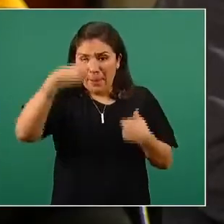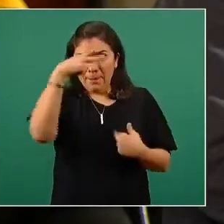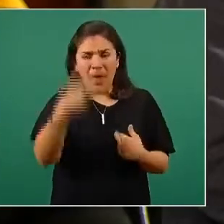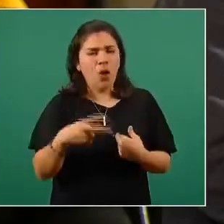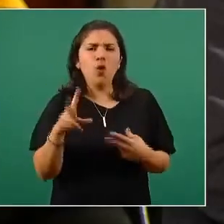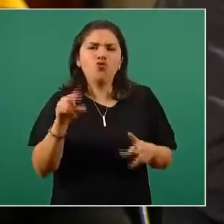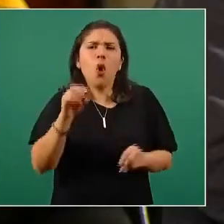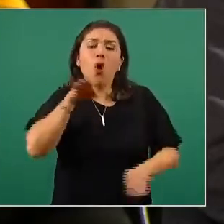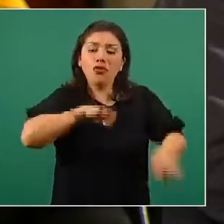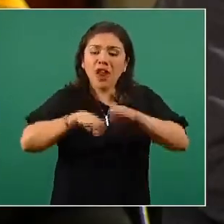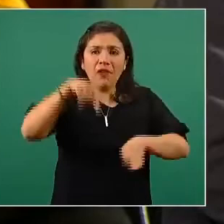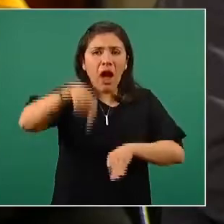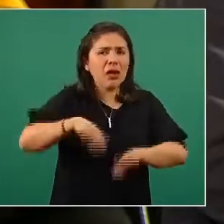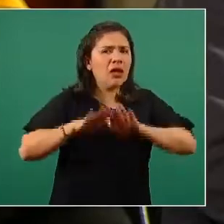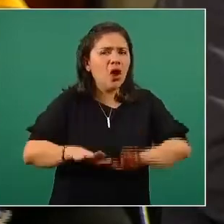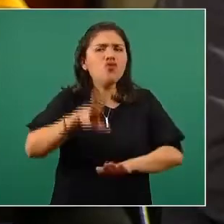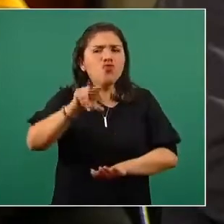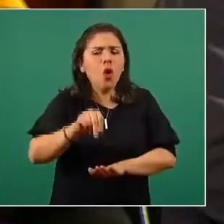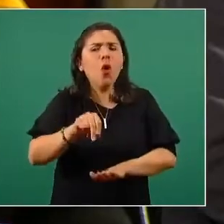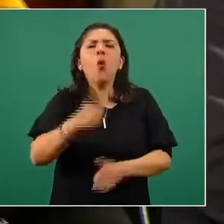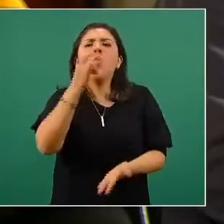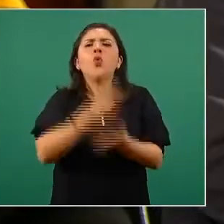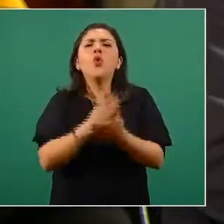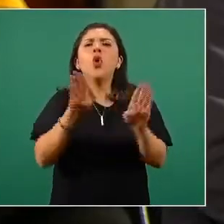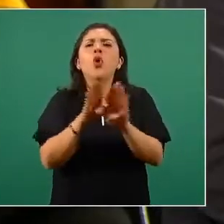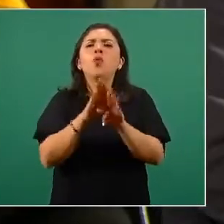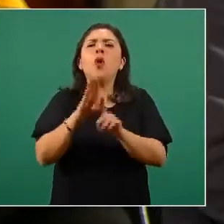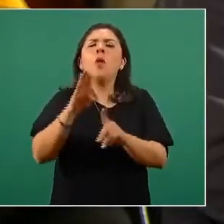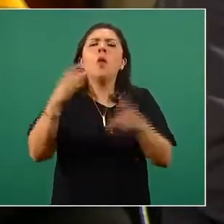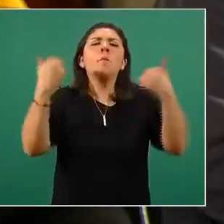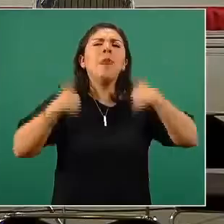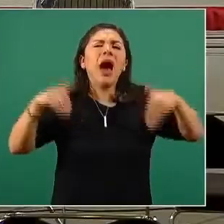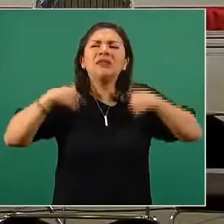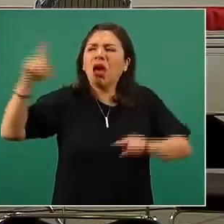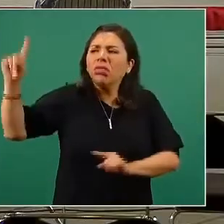no estén trabajando aquí, aunque solo vayan de paso, ¿se les va a vacunar?